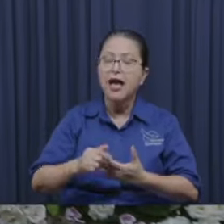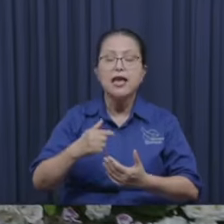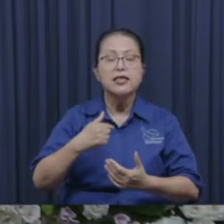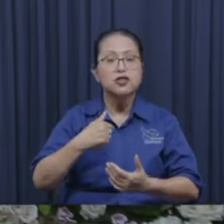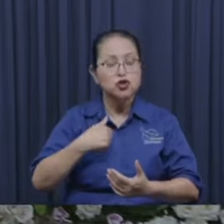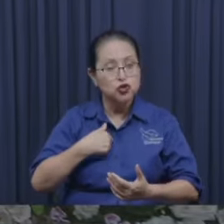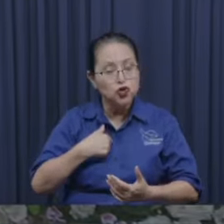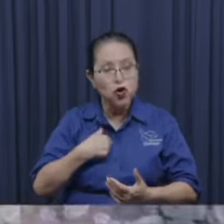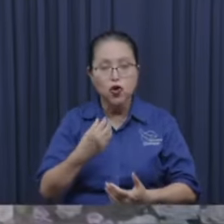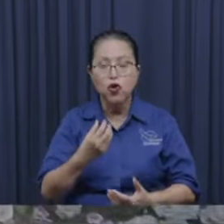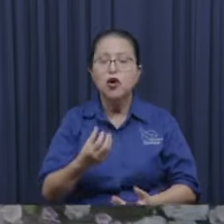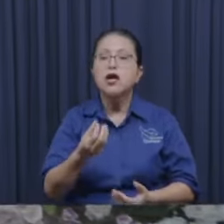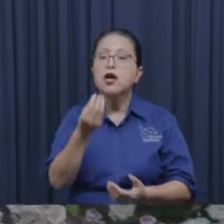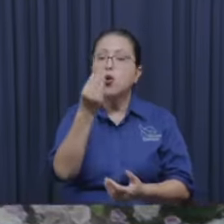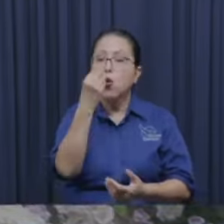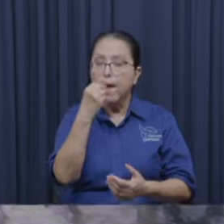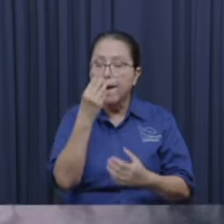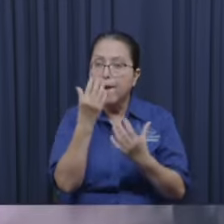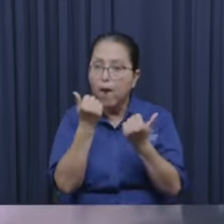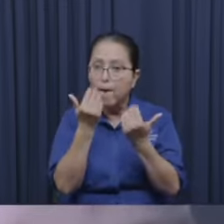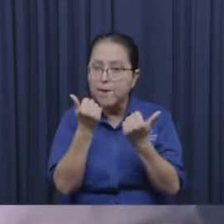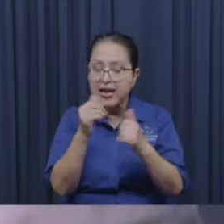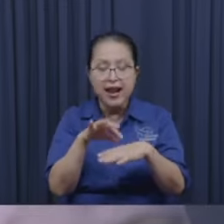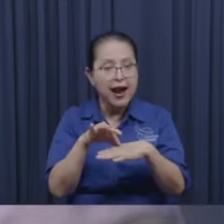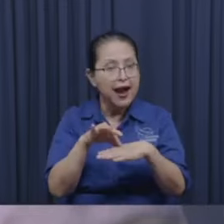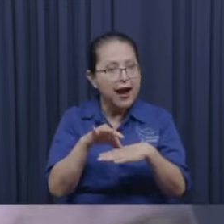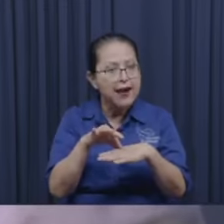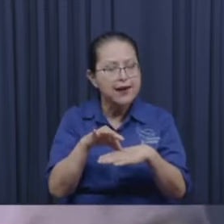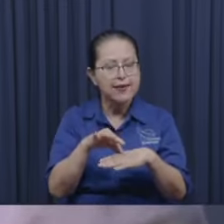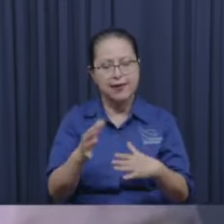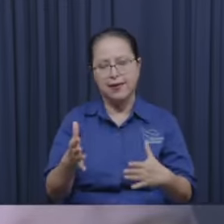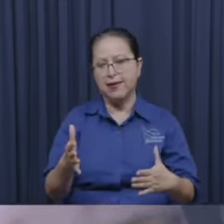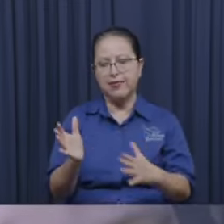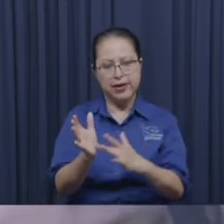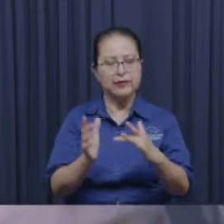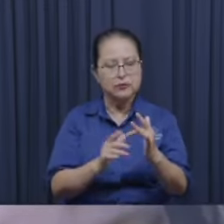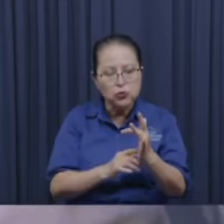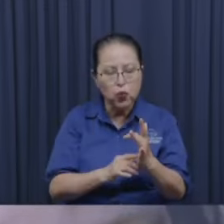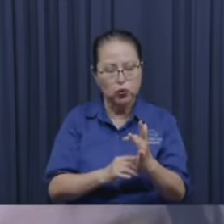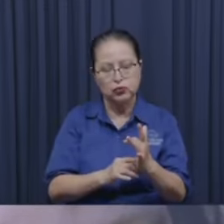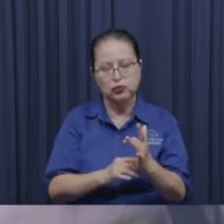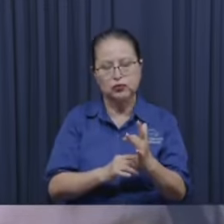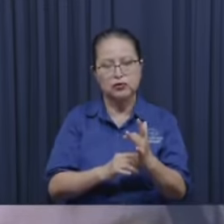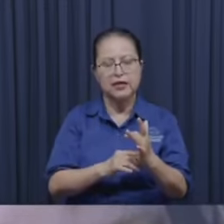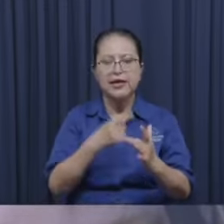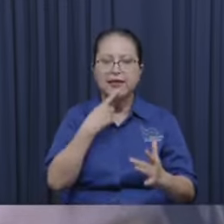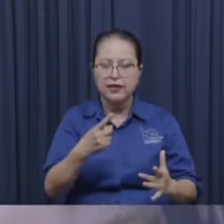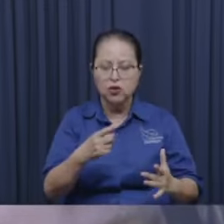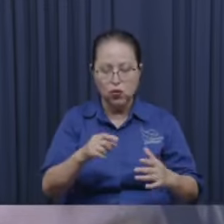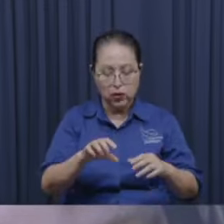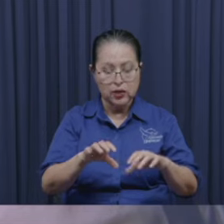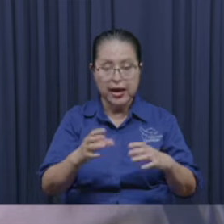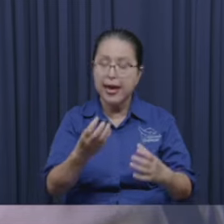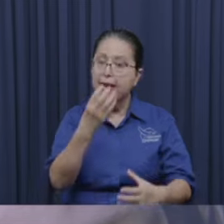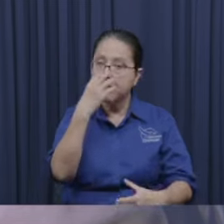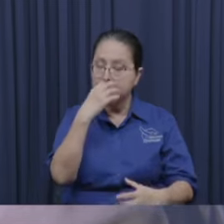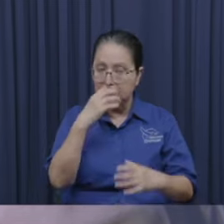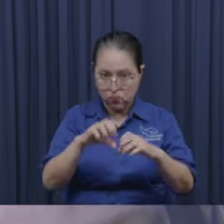carne y Y cómo cómo así cómo a comer la carne Eh pues obviamente el señor dijo cuando partió el pan